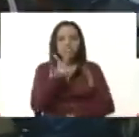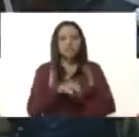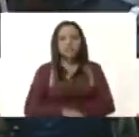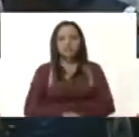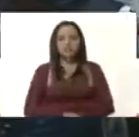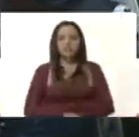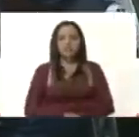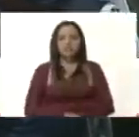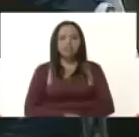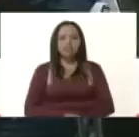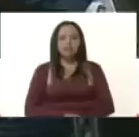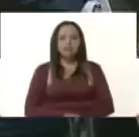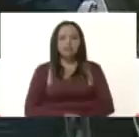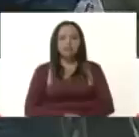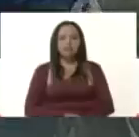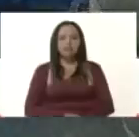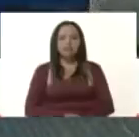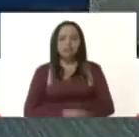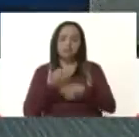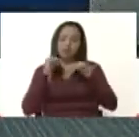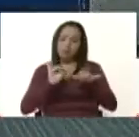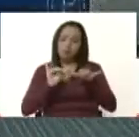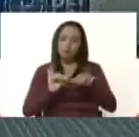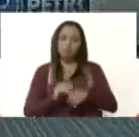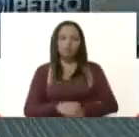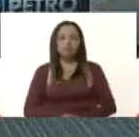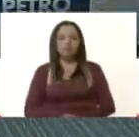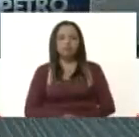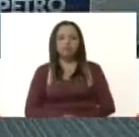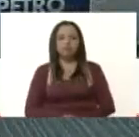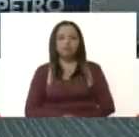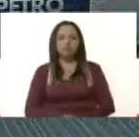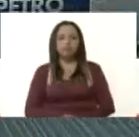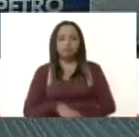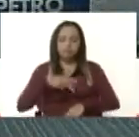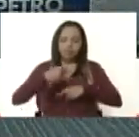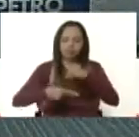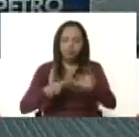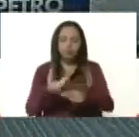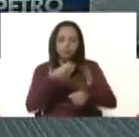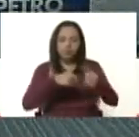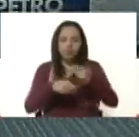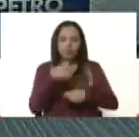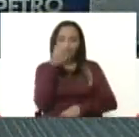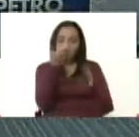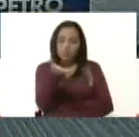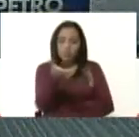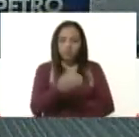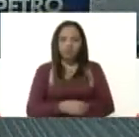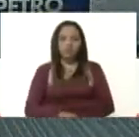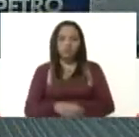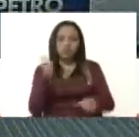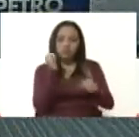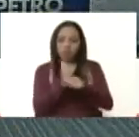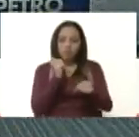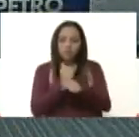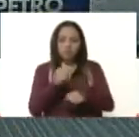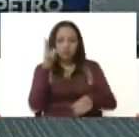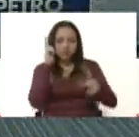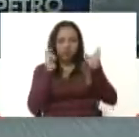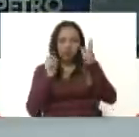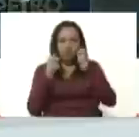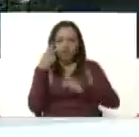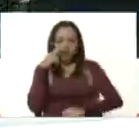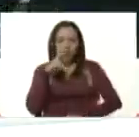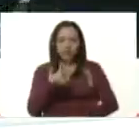es, para eso es. Es para el progreso económico tuyo, trabajador que me escucha,